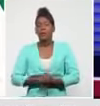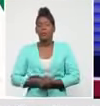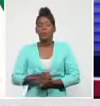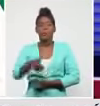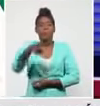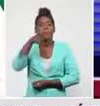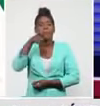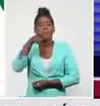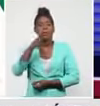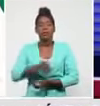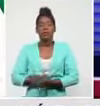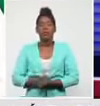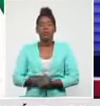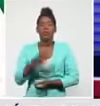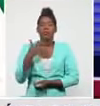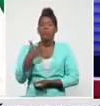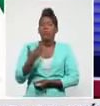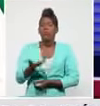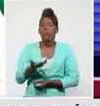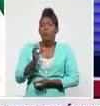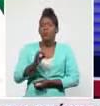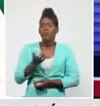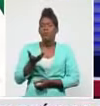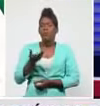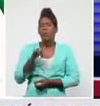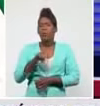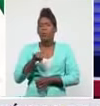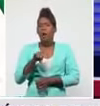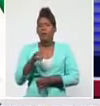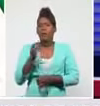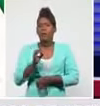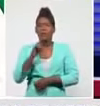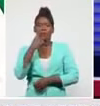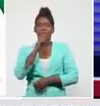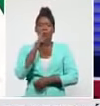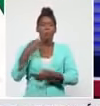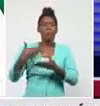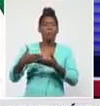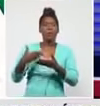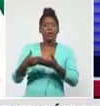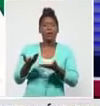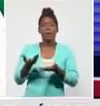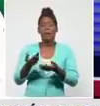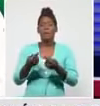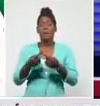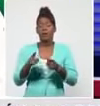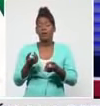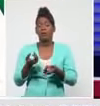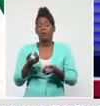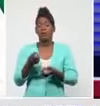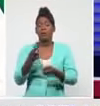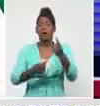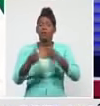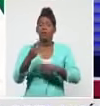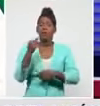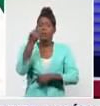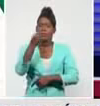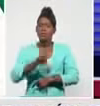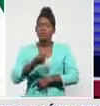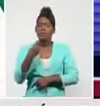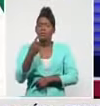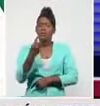el comportamiento, fíjense. Ustedes dirán, coño, Durán, usted no sale, usted no ve mucho. Yo sí salgo y sí